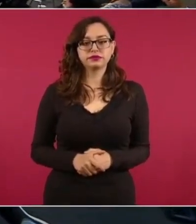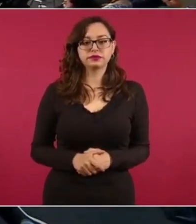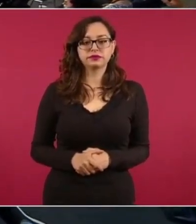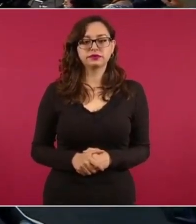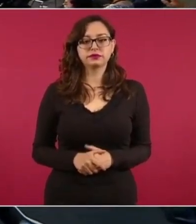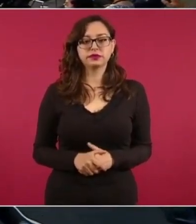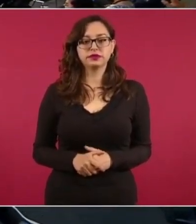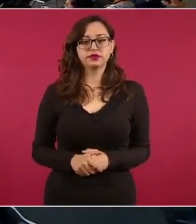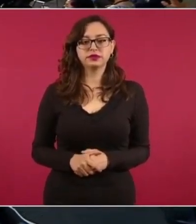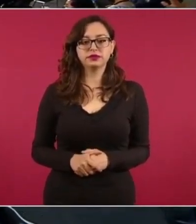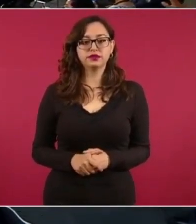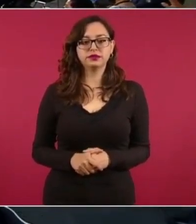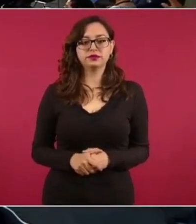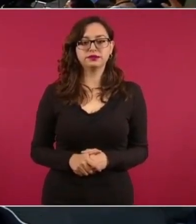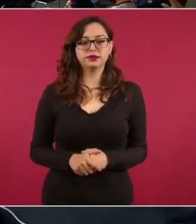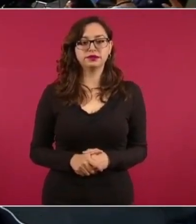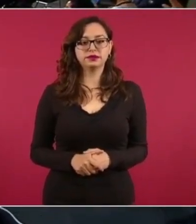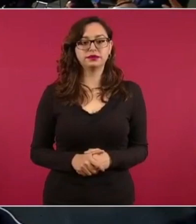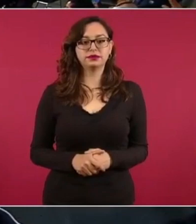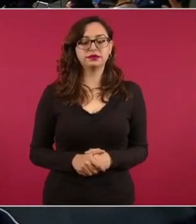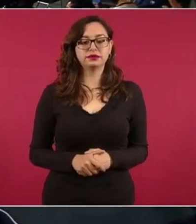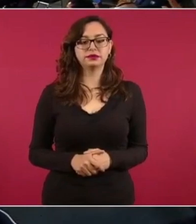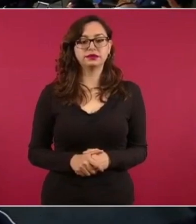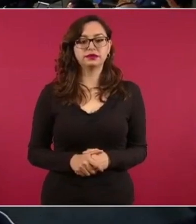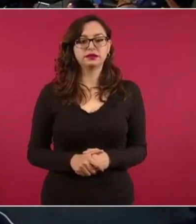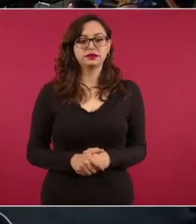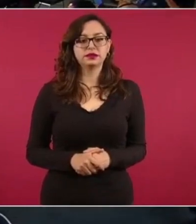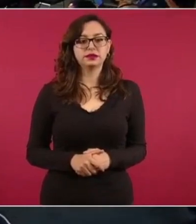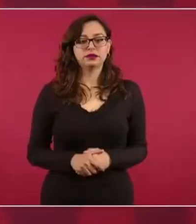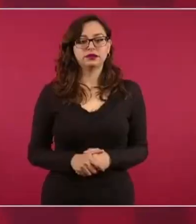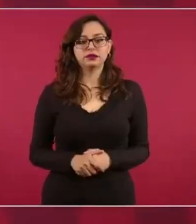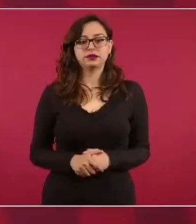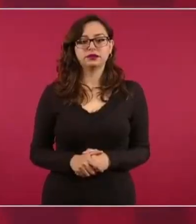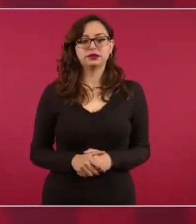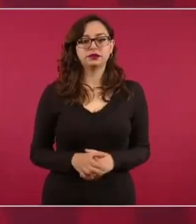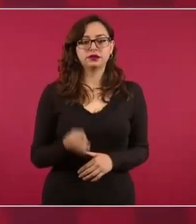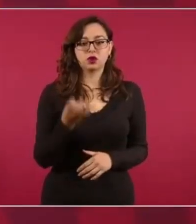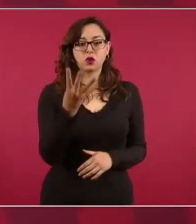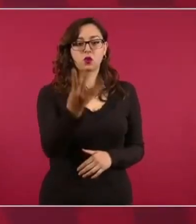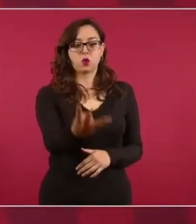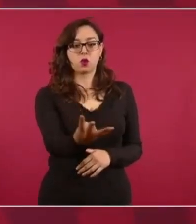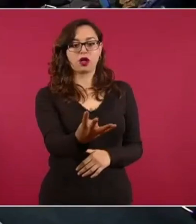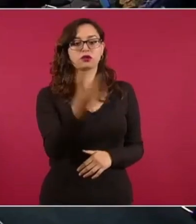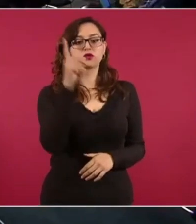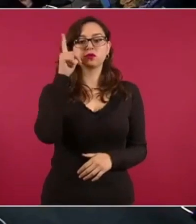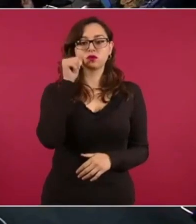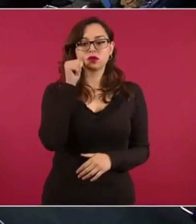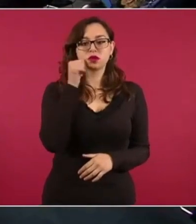Excepción, quedan los 4 para mañana.